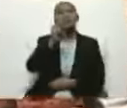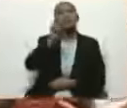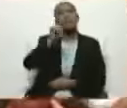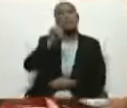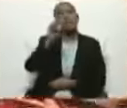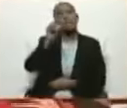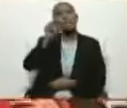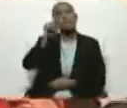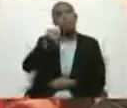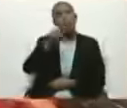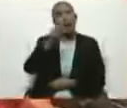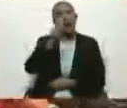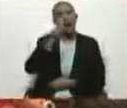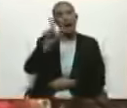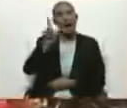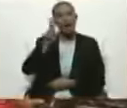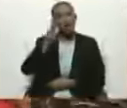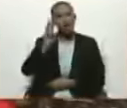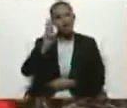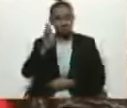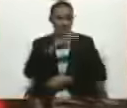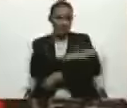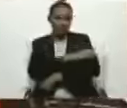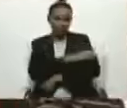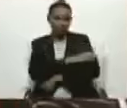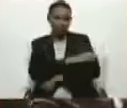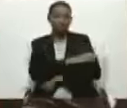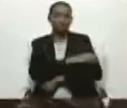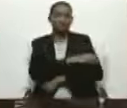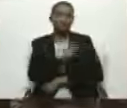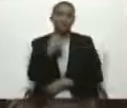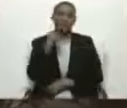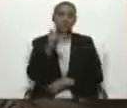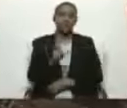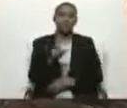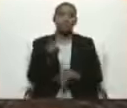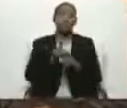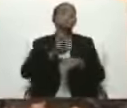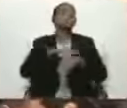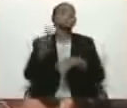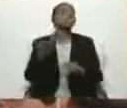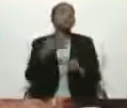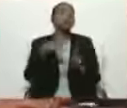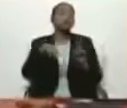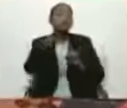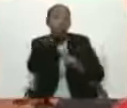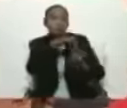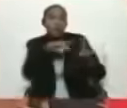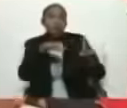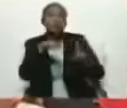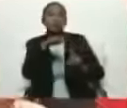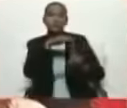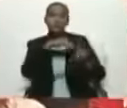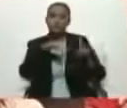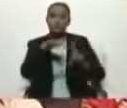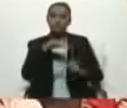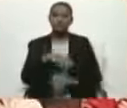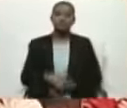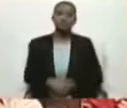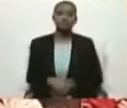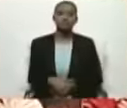Medios. Hoy día, porque eran un instrumento de chantaje, principalmente, y de privilegio.